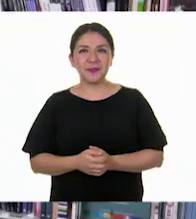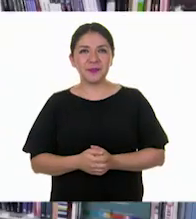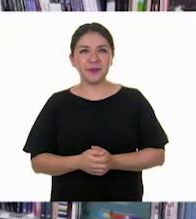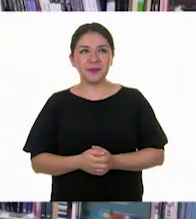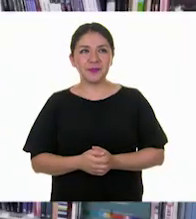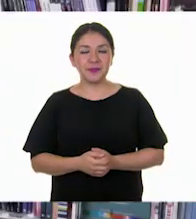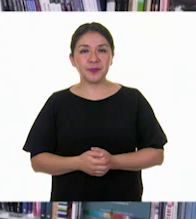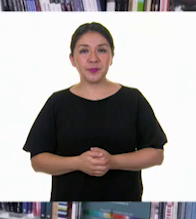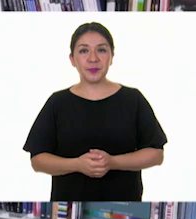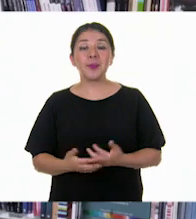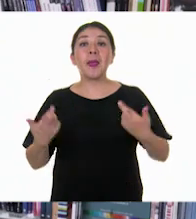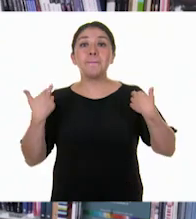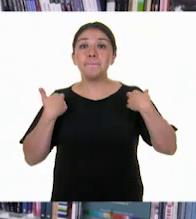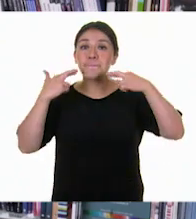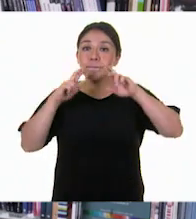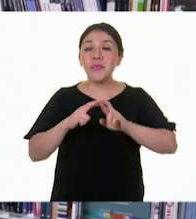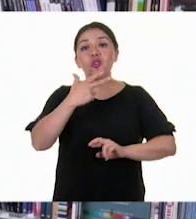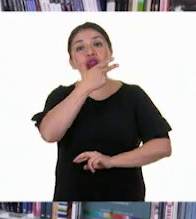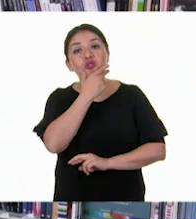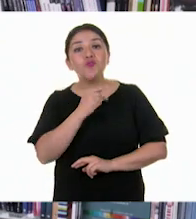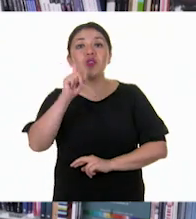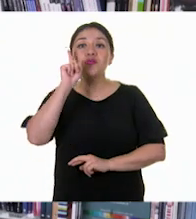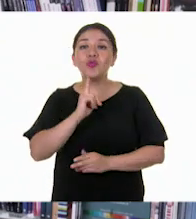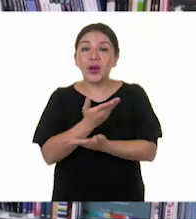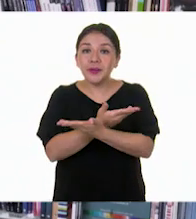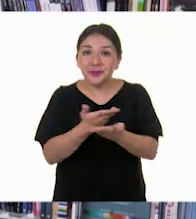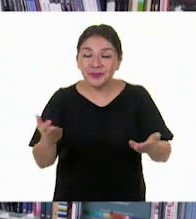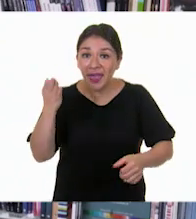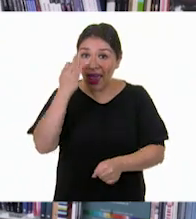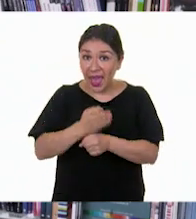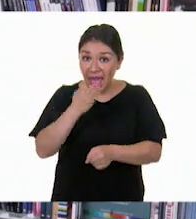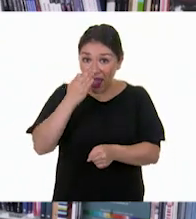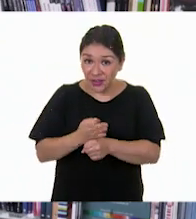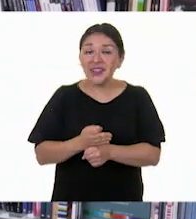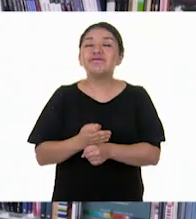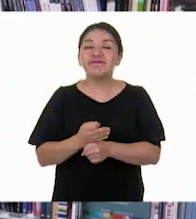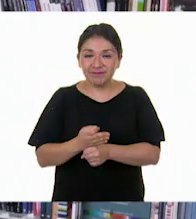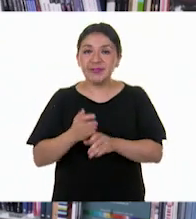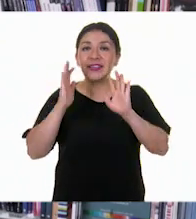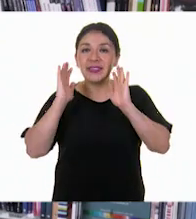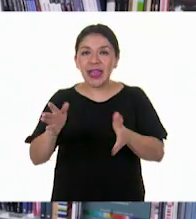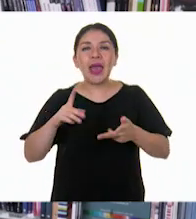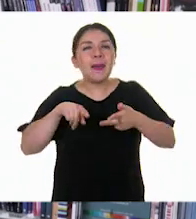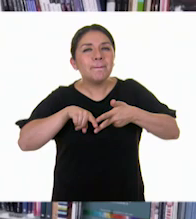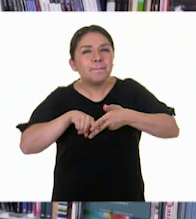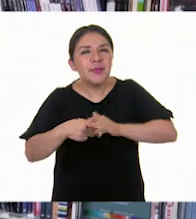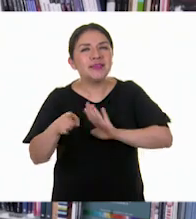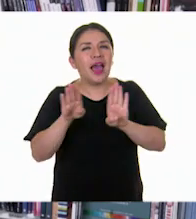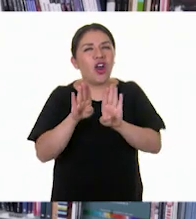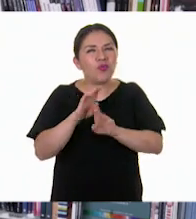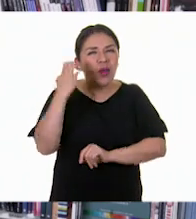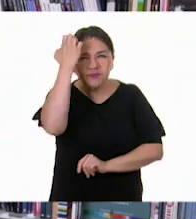Querido maestro, querida maestra, llegó el momento de nuestra expedición.